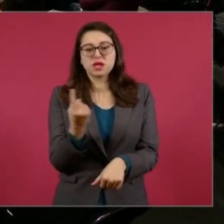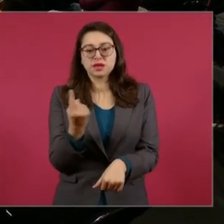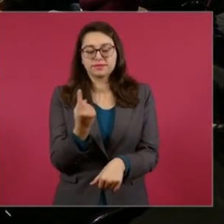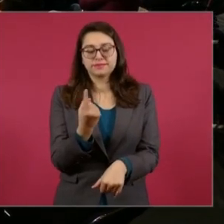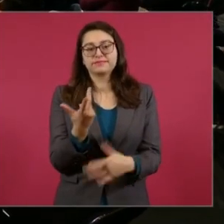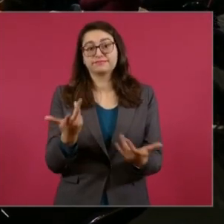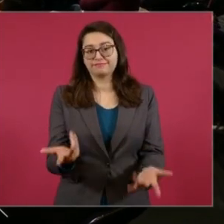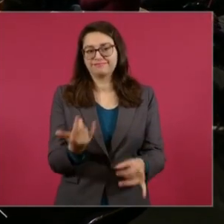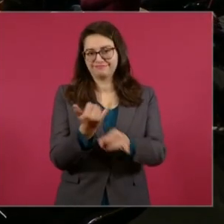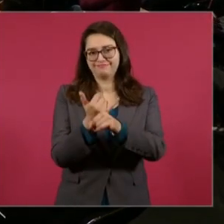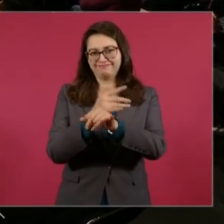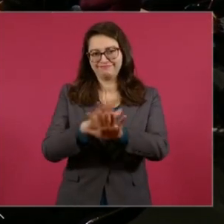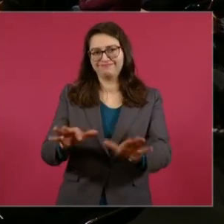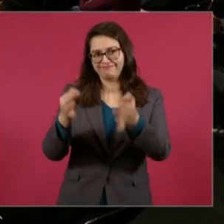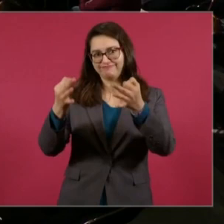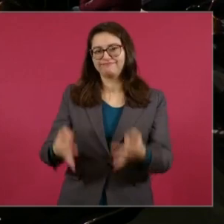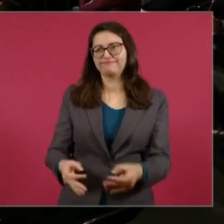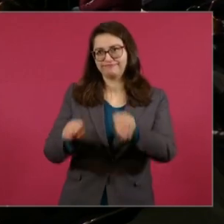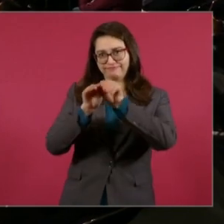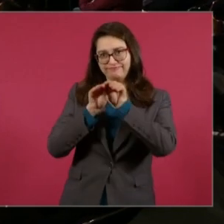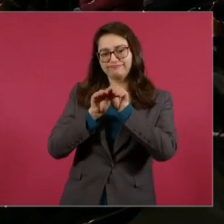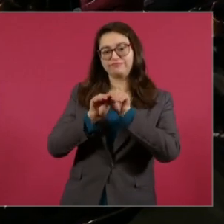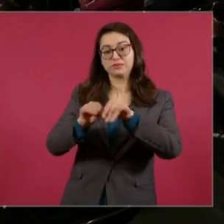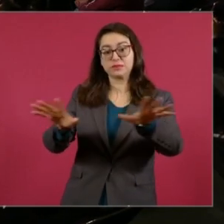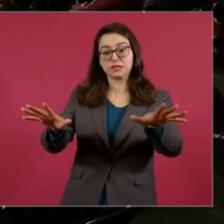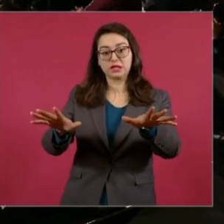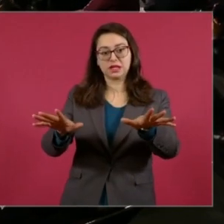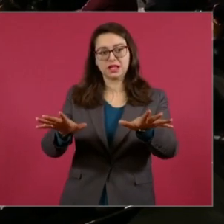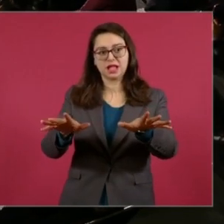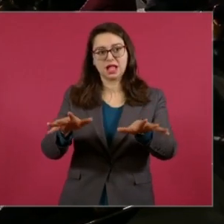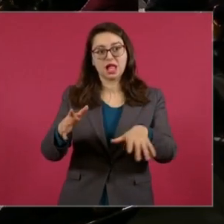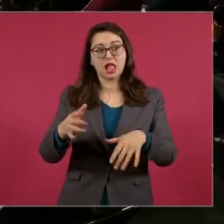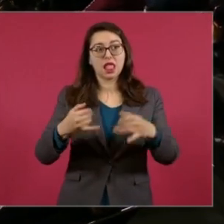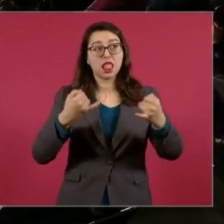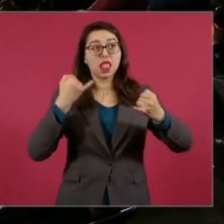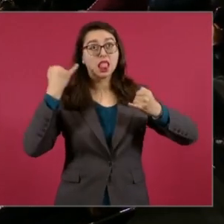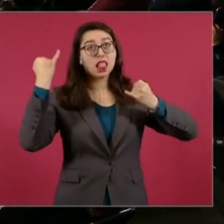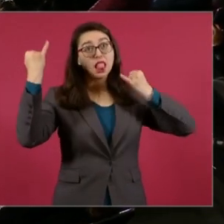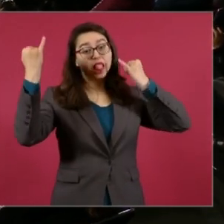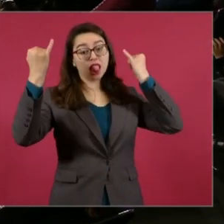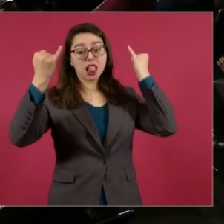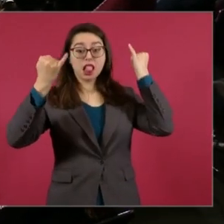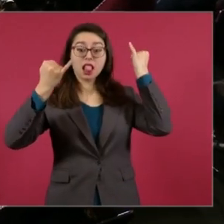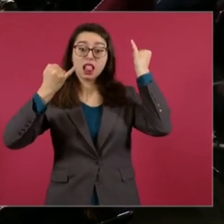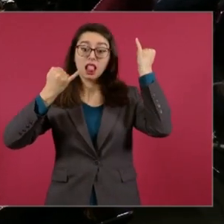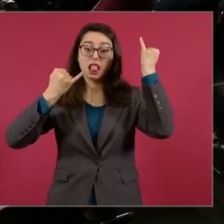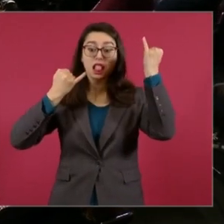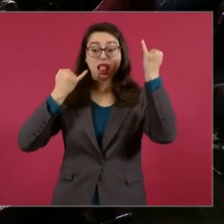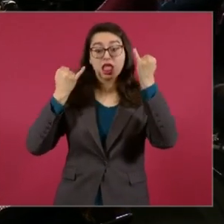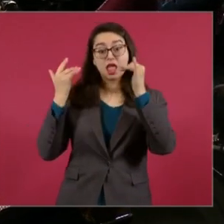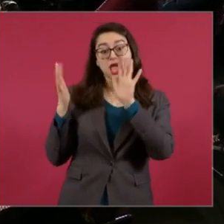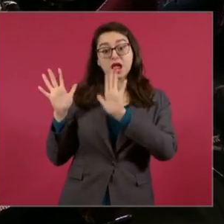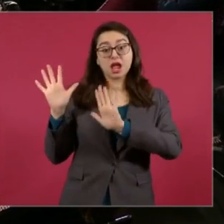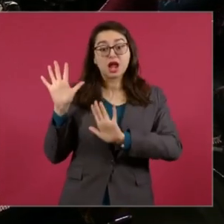se conozca bien, no haya malas interpretaciones,